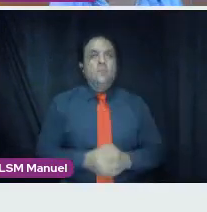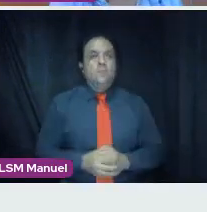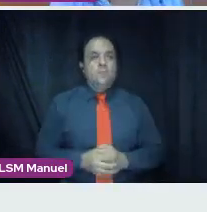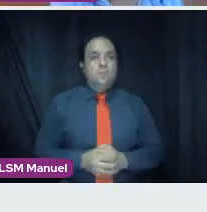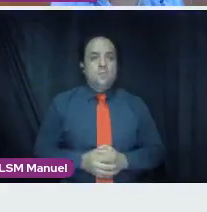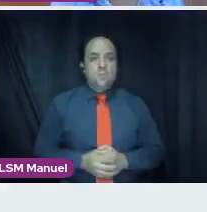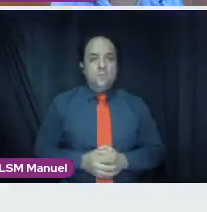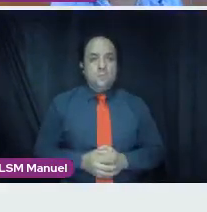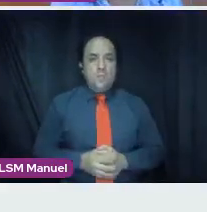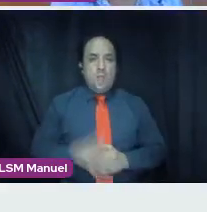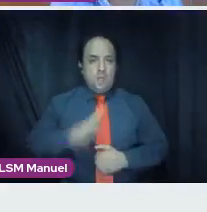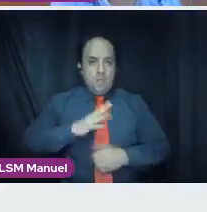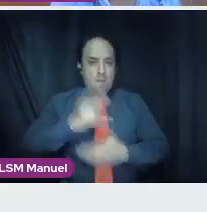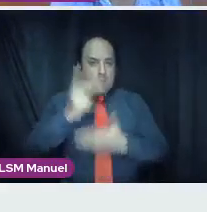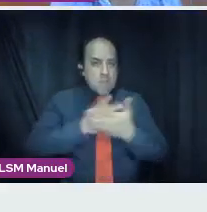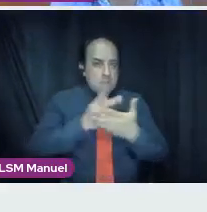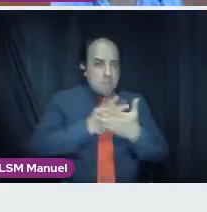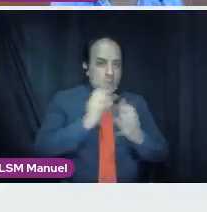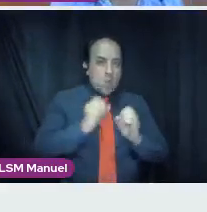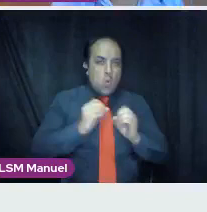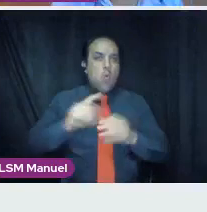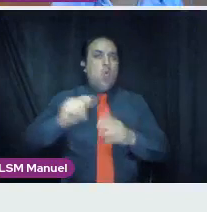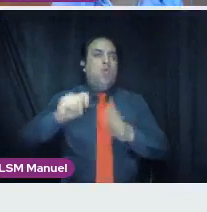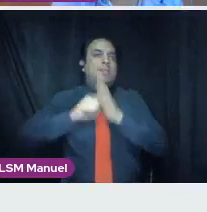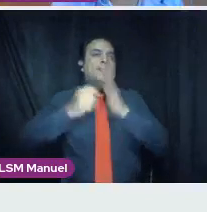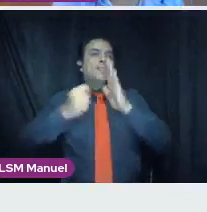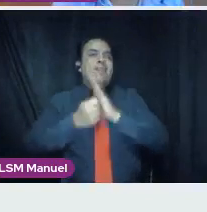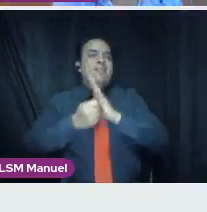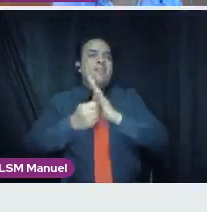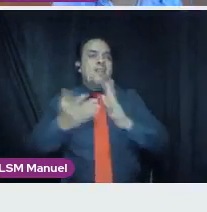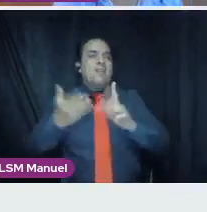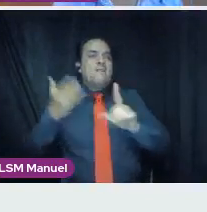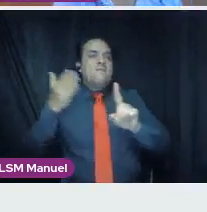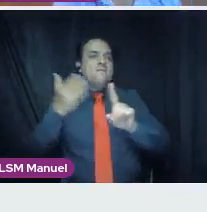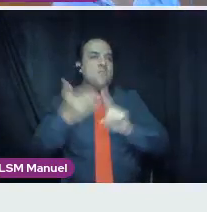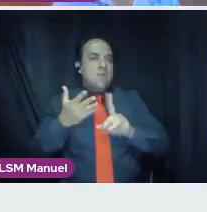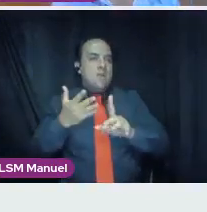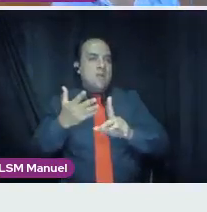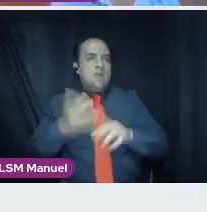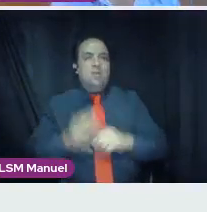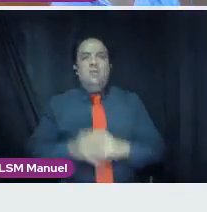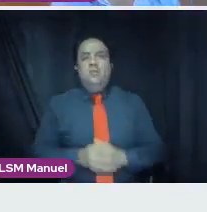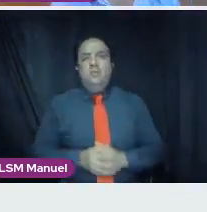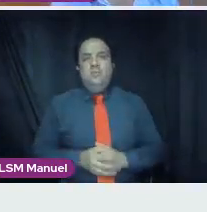a través de estrategias o técnicas para la implementación